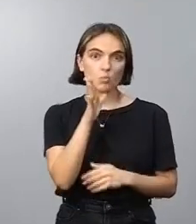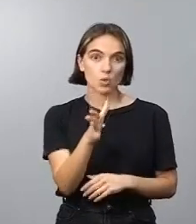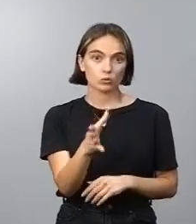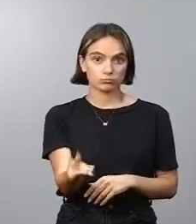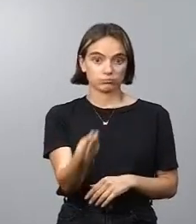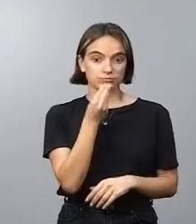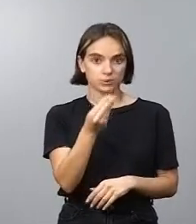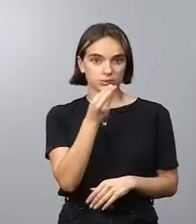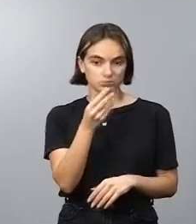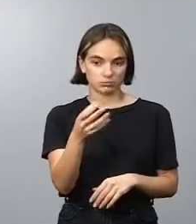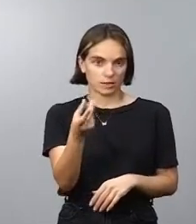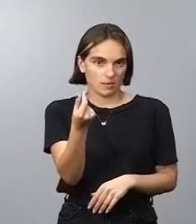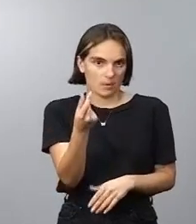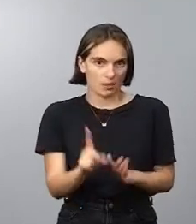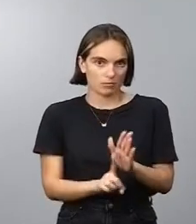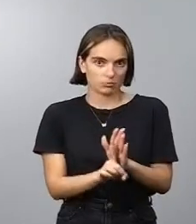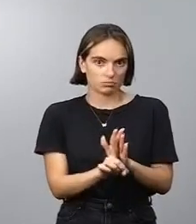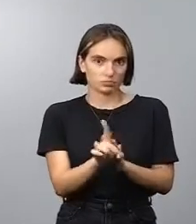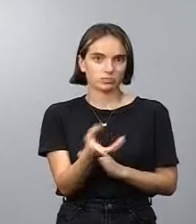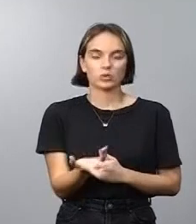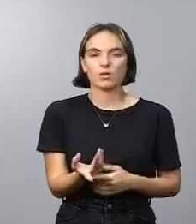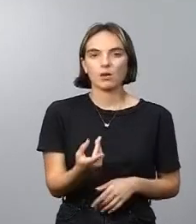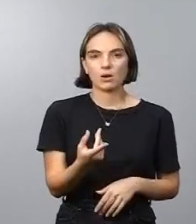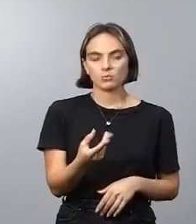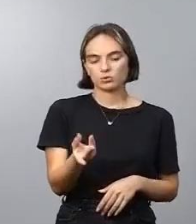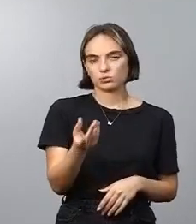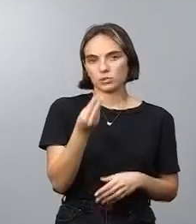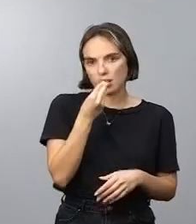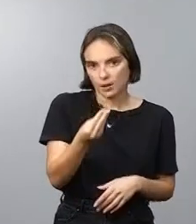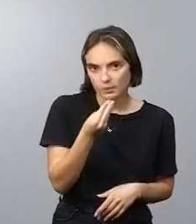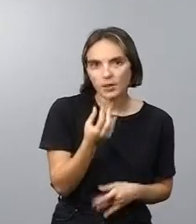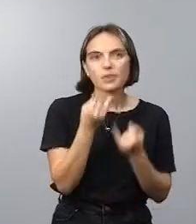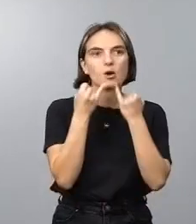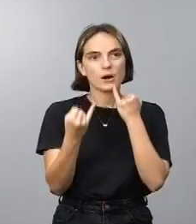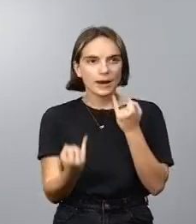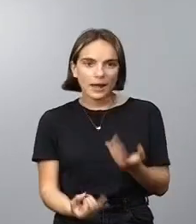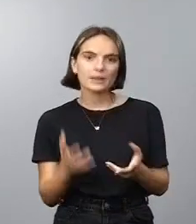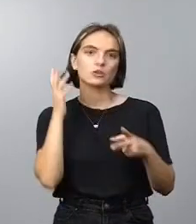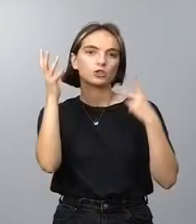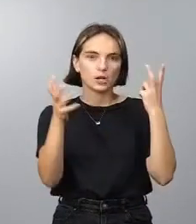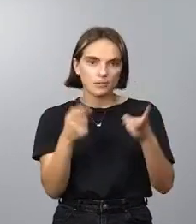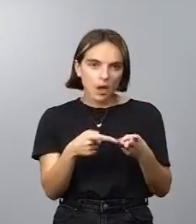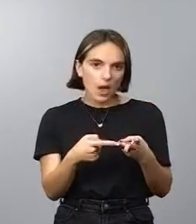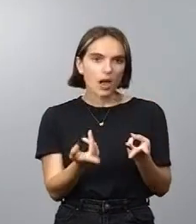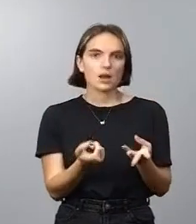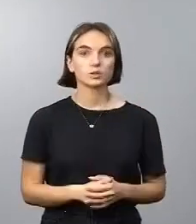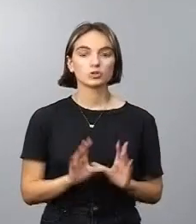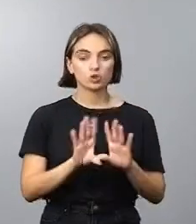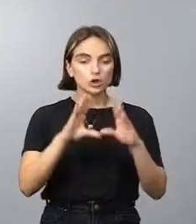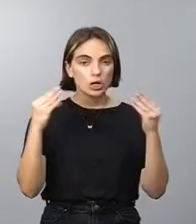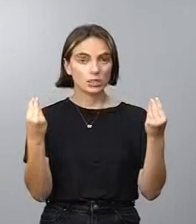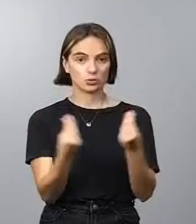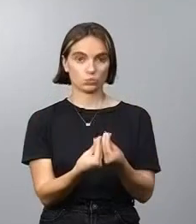insumos, en particular energéticos, de alimentación animal e de fertilizantes.